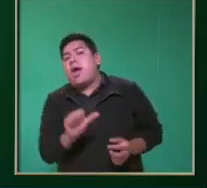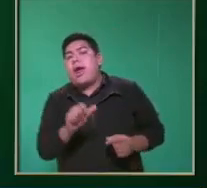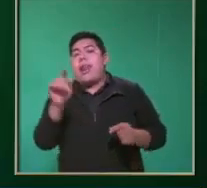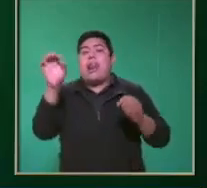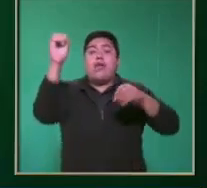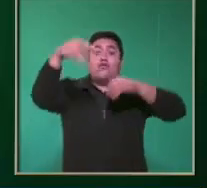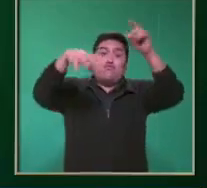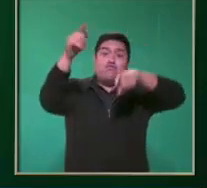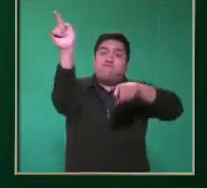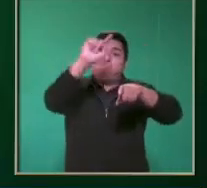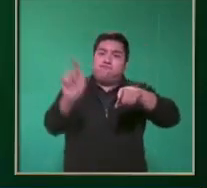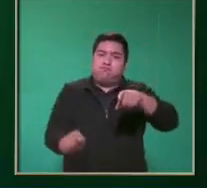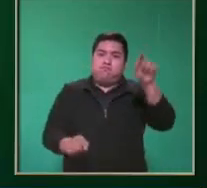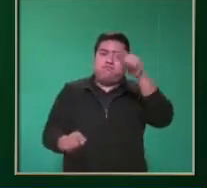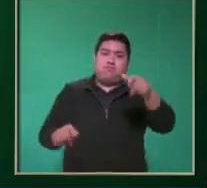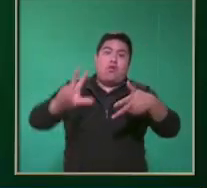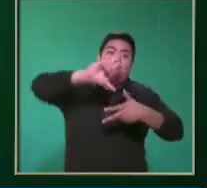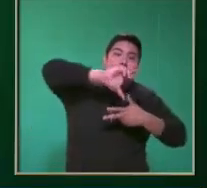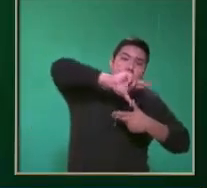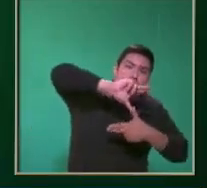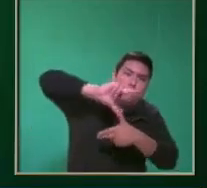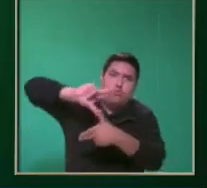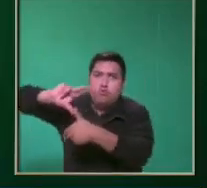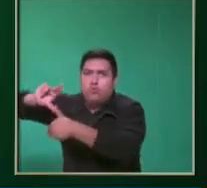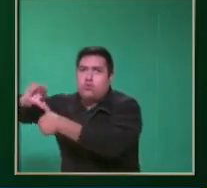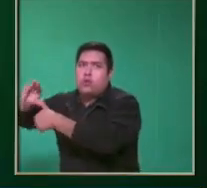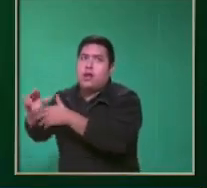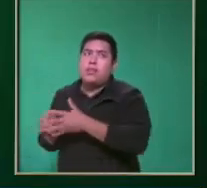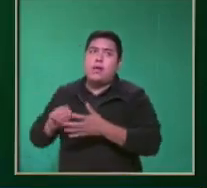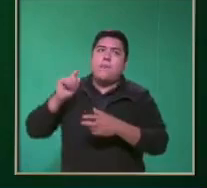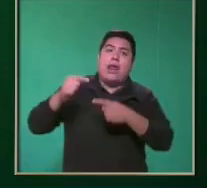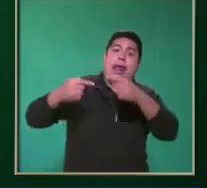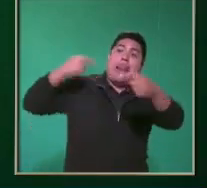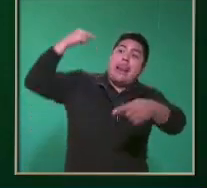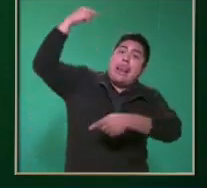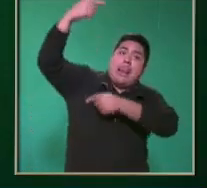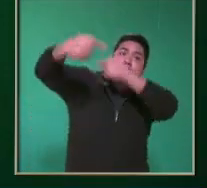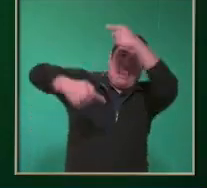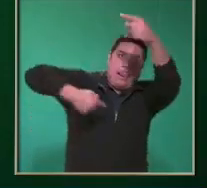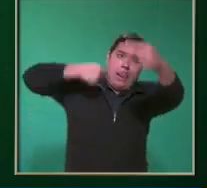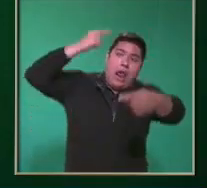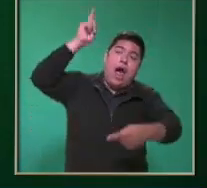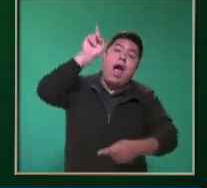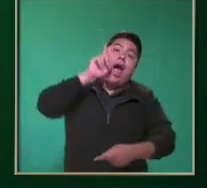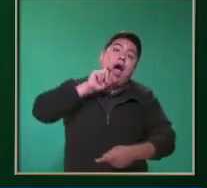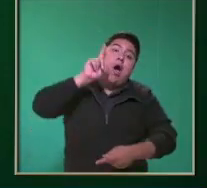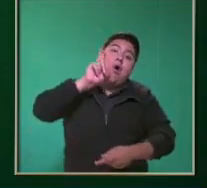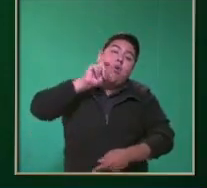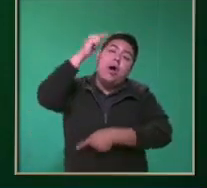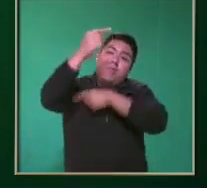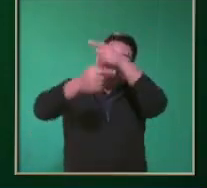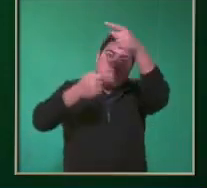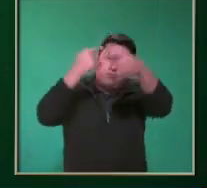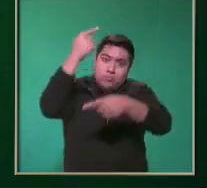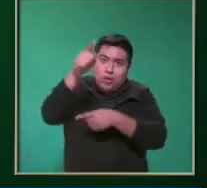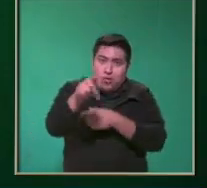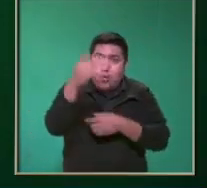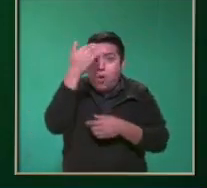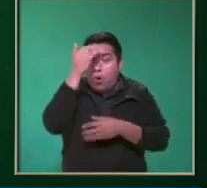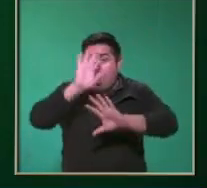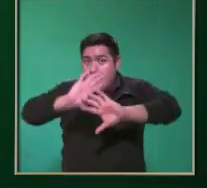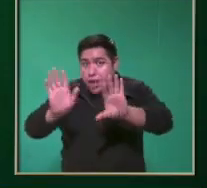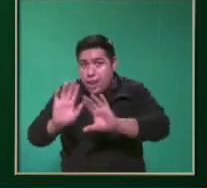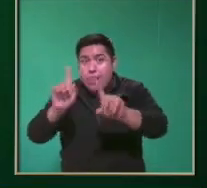eléctricas, los huracanes, el ciclo del agua o ciclo hidrológico que ya conoces,